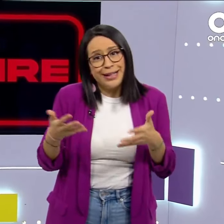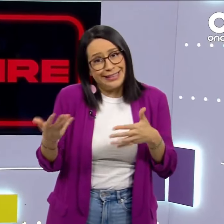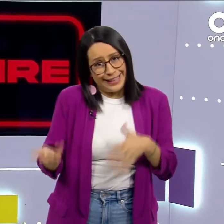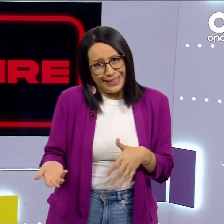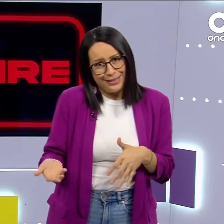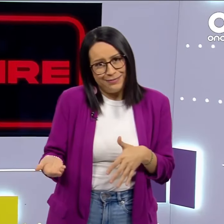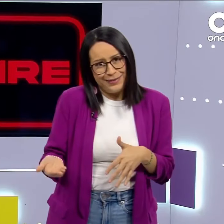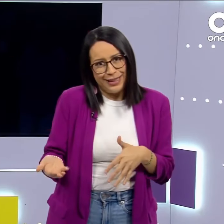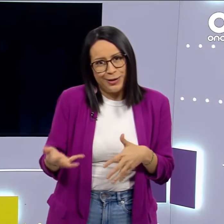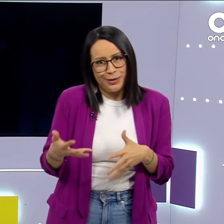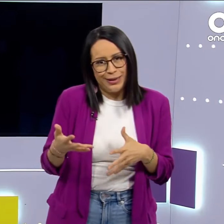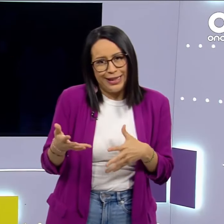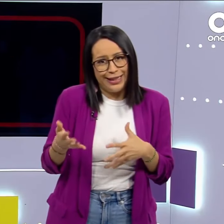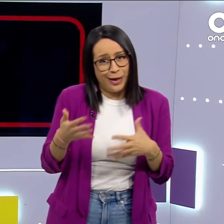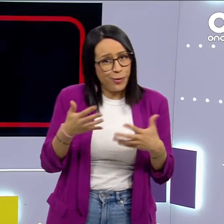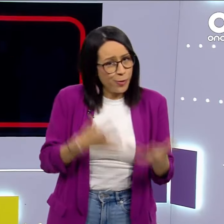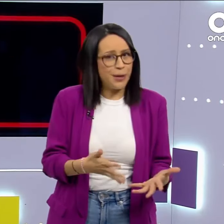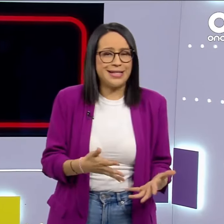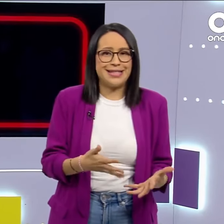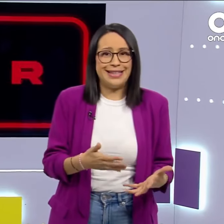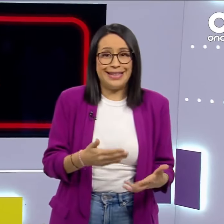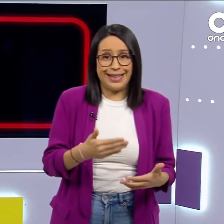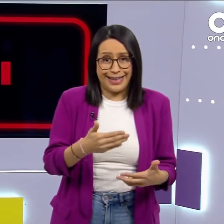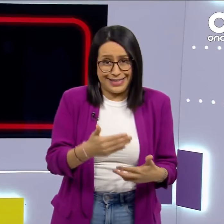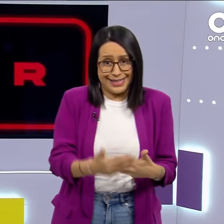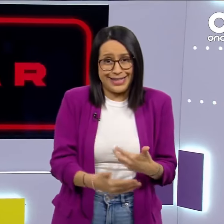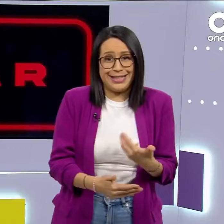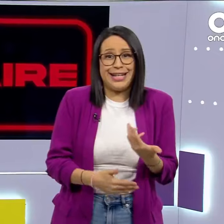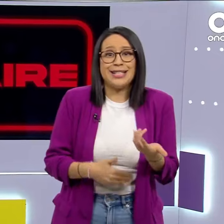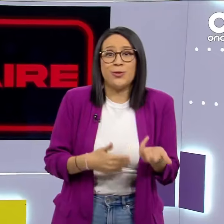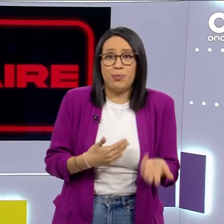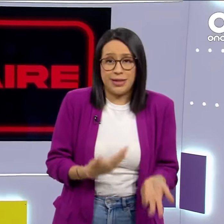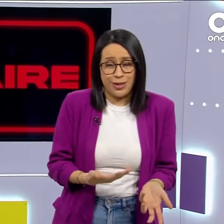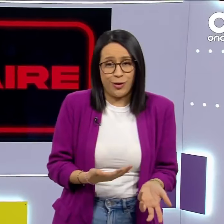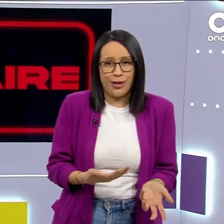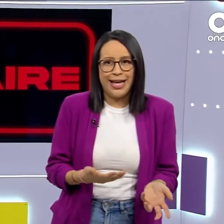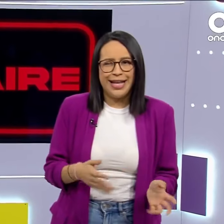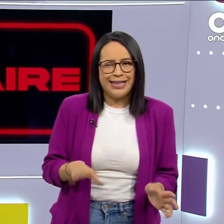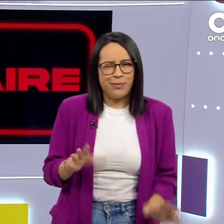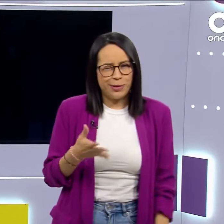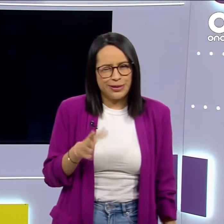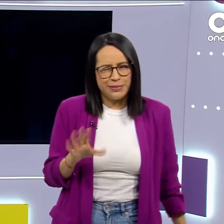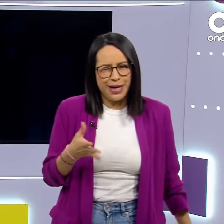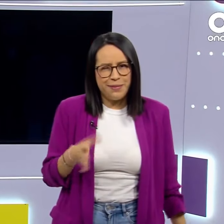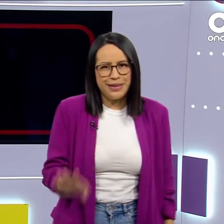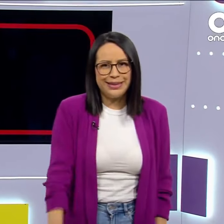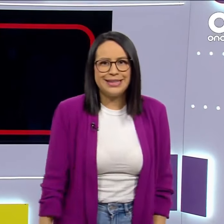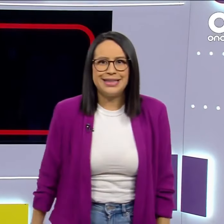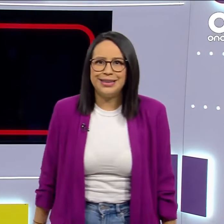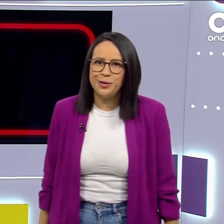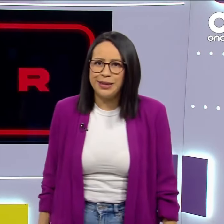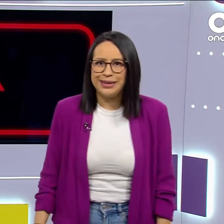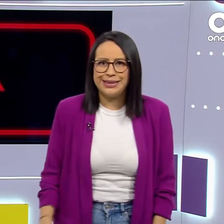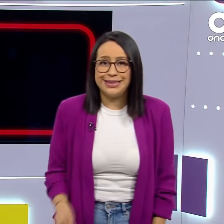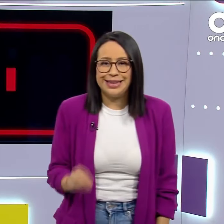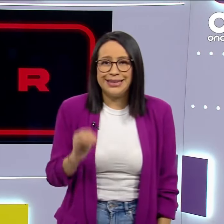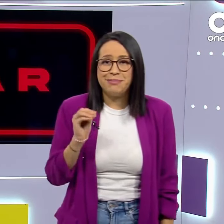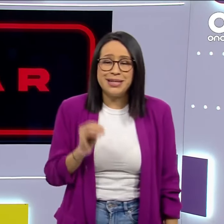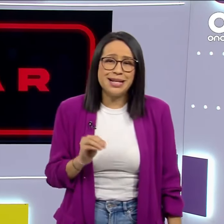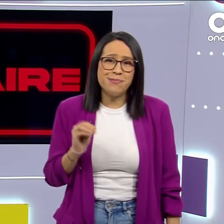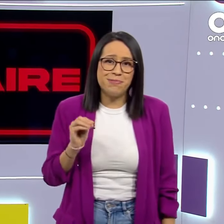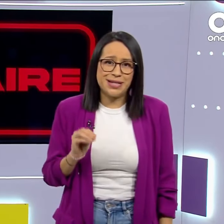Amparo Cazar, con el que un juez le resarcirá su pensión de aproximadamente 127